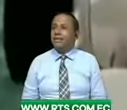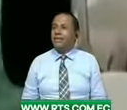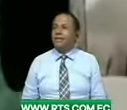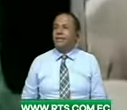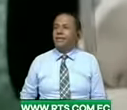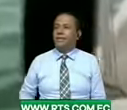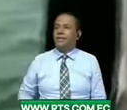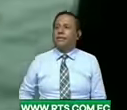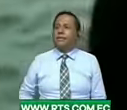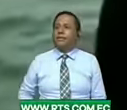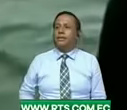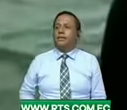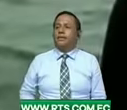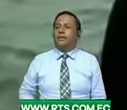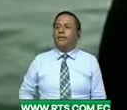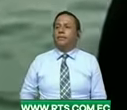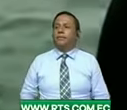Delante de la